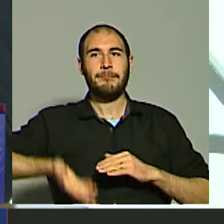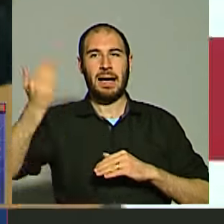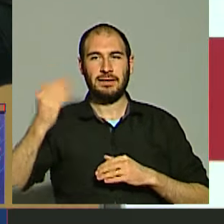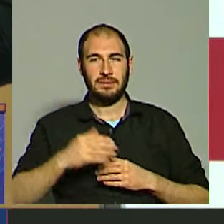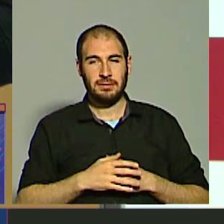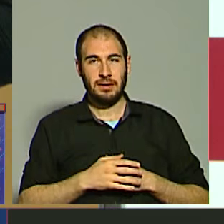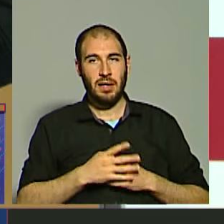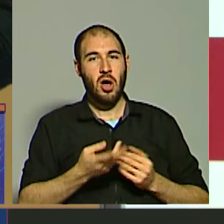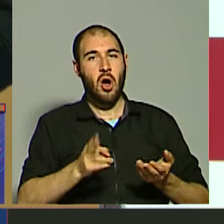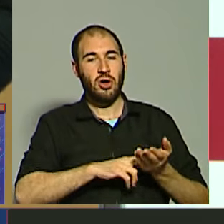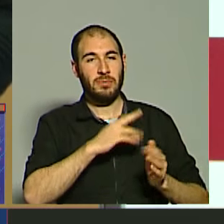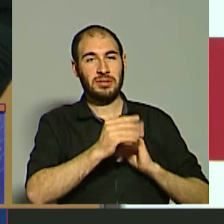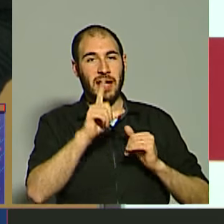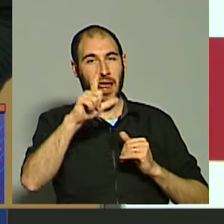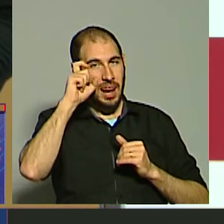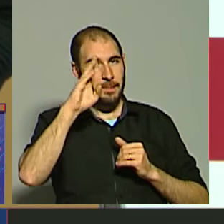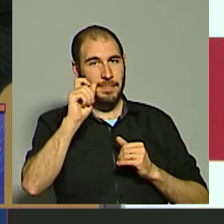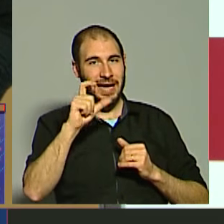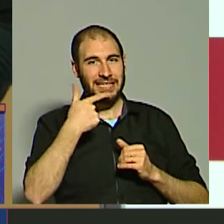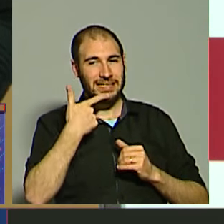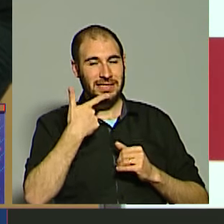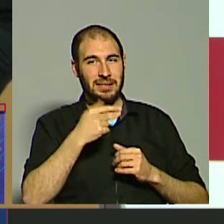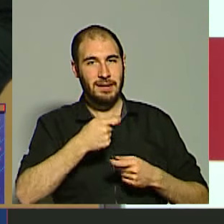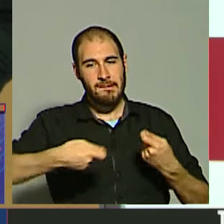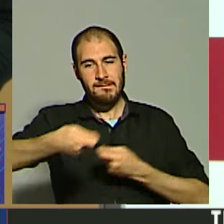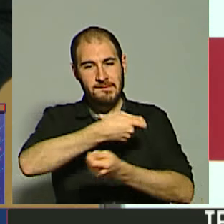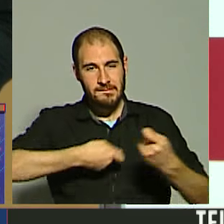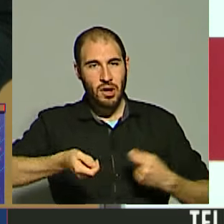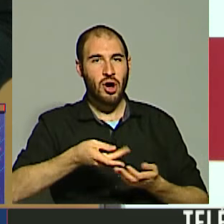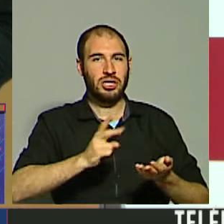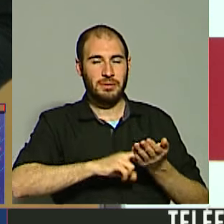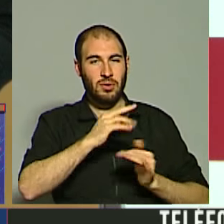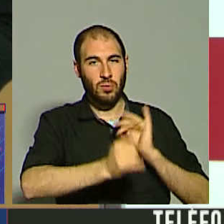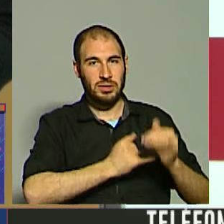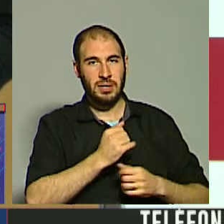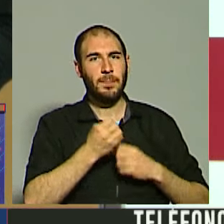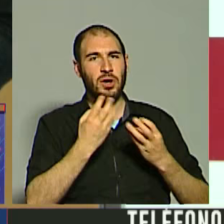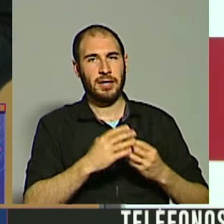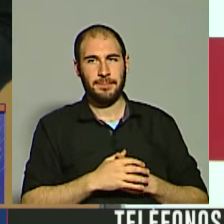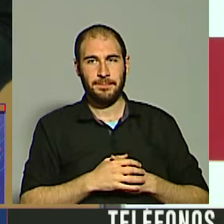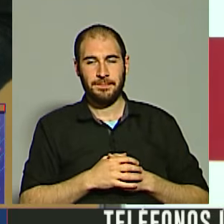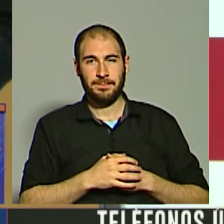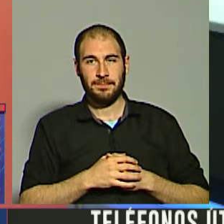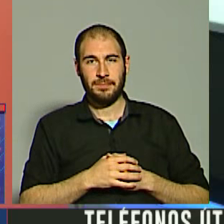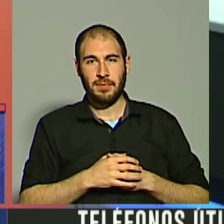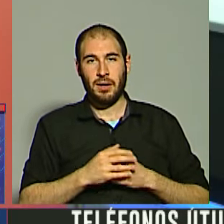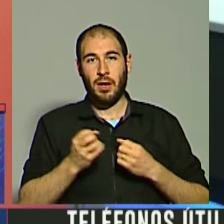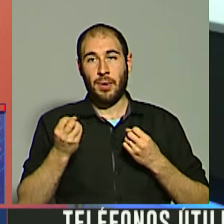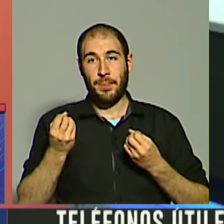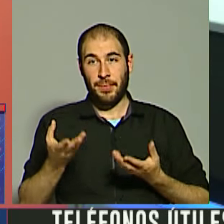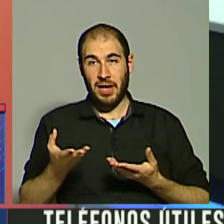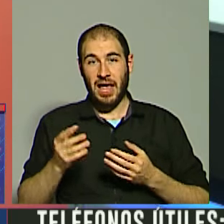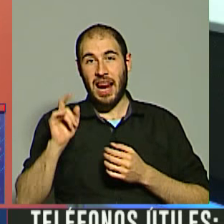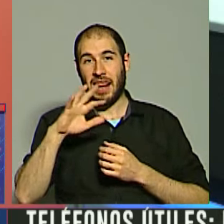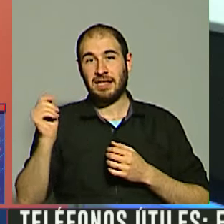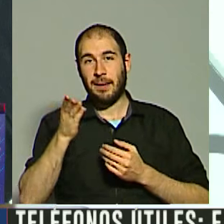Bueno, vamos a volver a hablar de Elevax. De hecho, el circuito económico vuelve a hablar de Elevax. ¿Y por qué es eso, José? Bueno, porque las